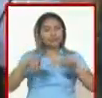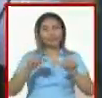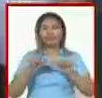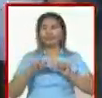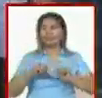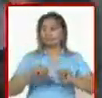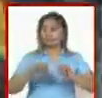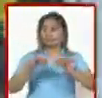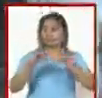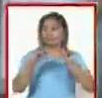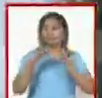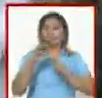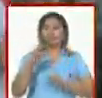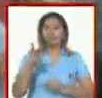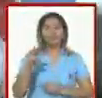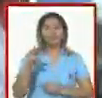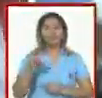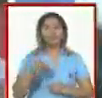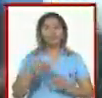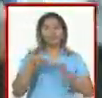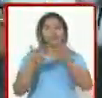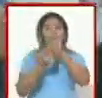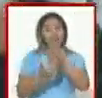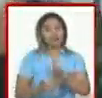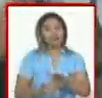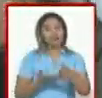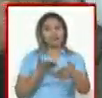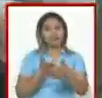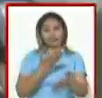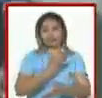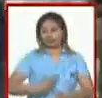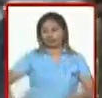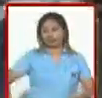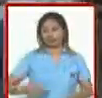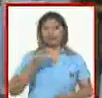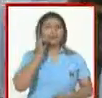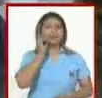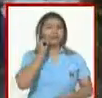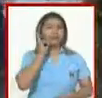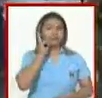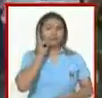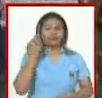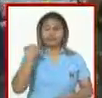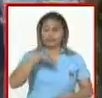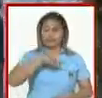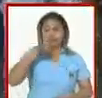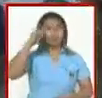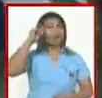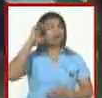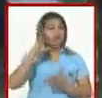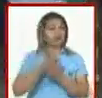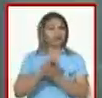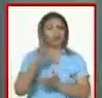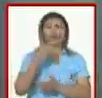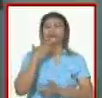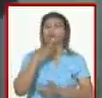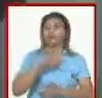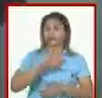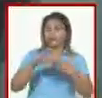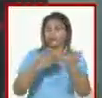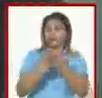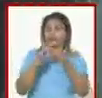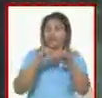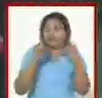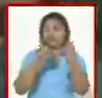constantemente a los medios de comunicación al emigrar a la gestión del presidente o morales nosotros la verdad creemos que no es malo muy malo en